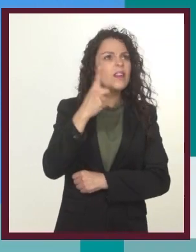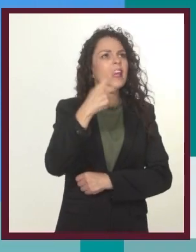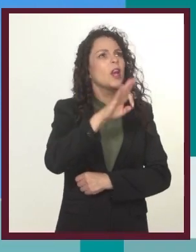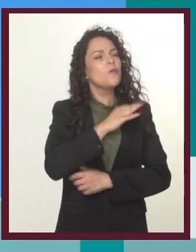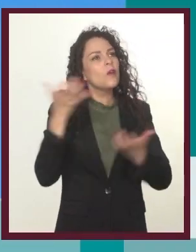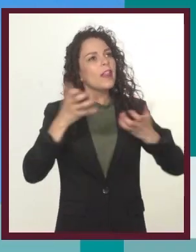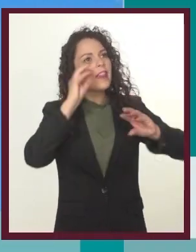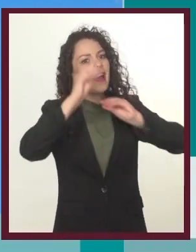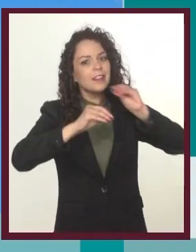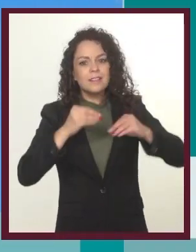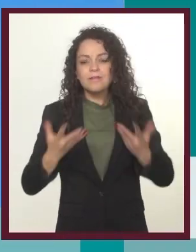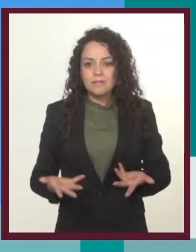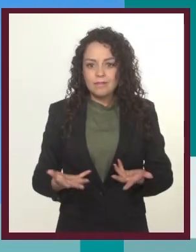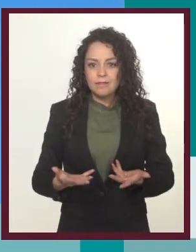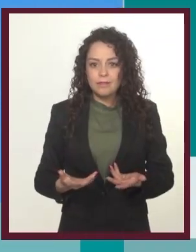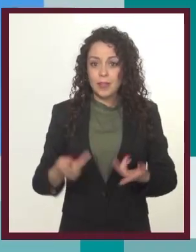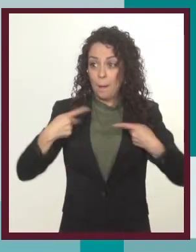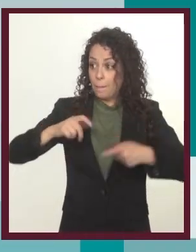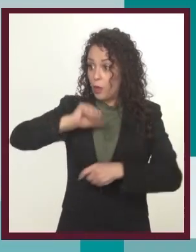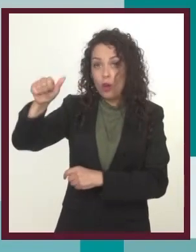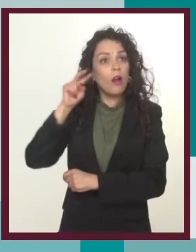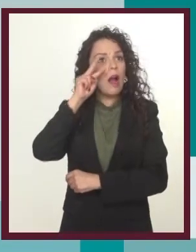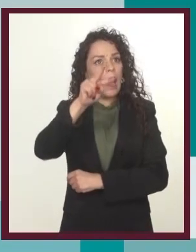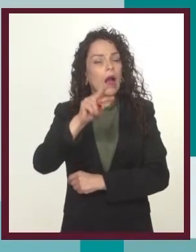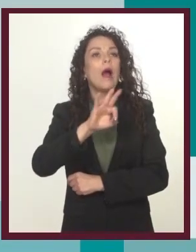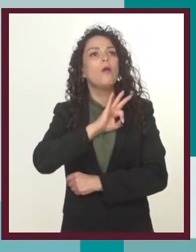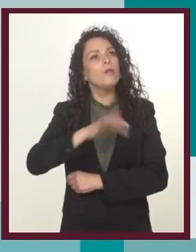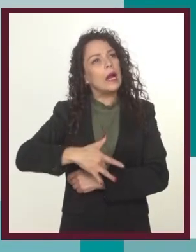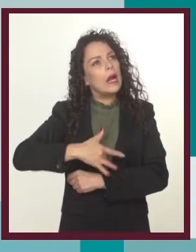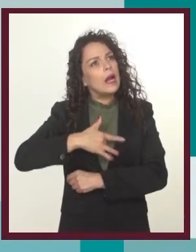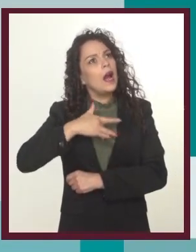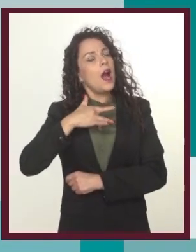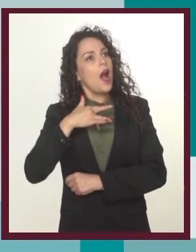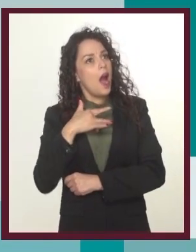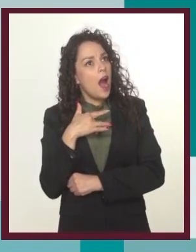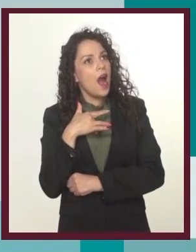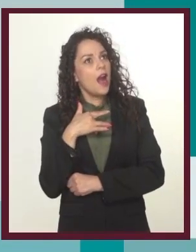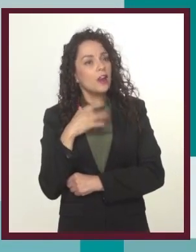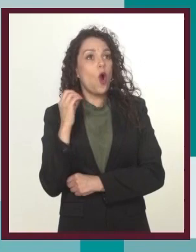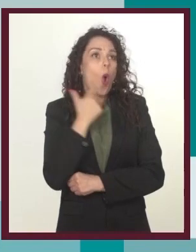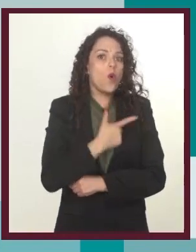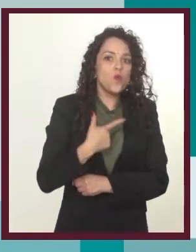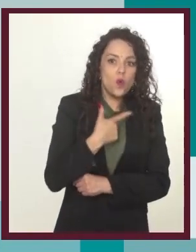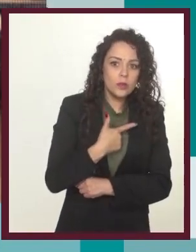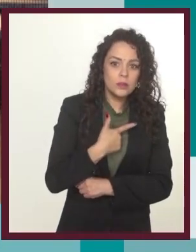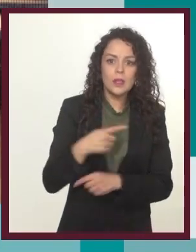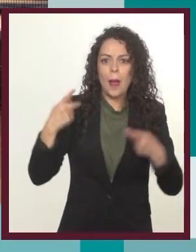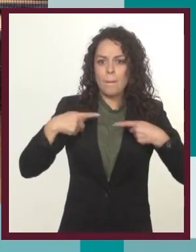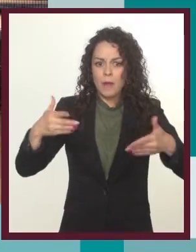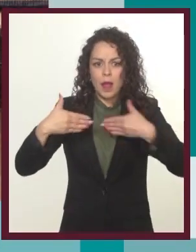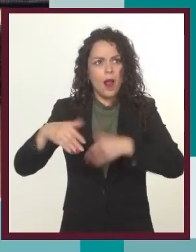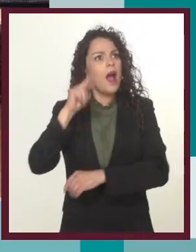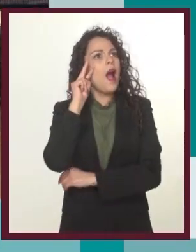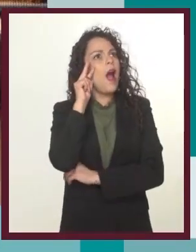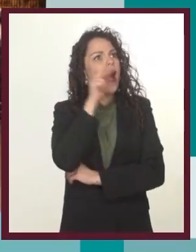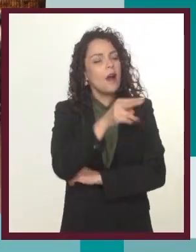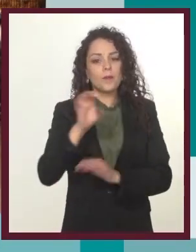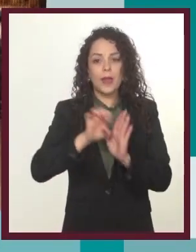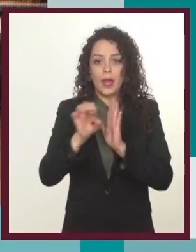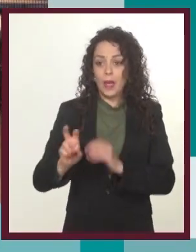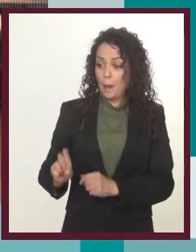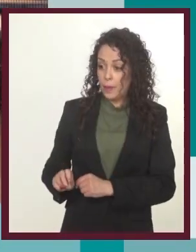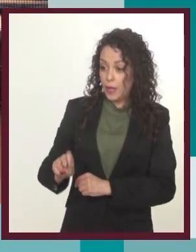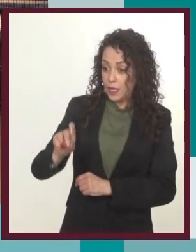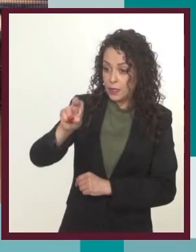que ves. Algo que te guste y que a otros pueda gustar e inspirar. Algo que dialogue con la gente que va a pasar por ahí. Por ejemplo,